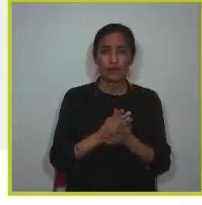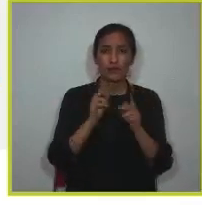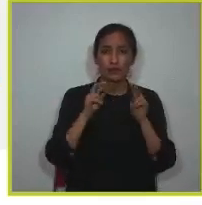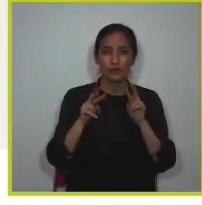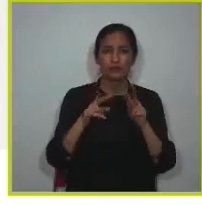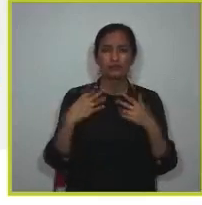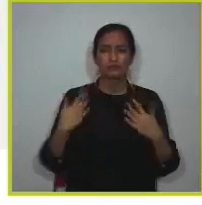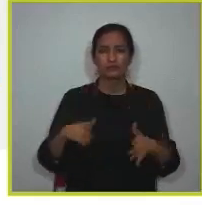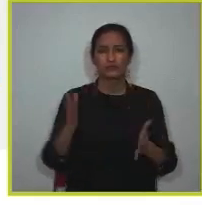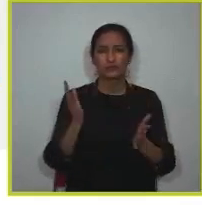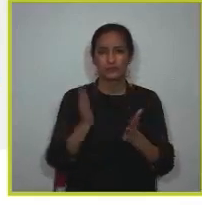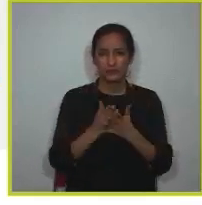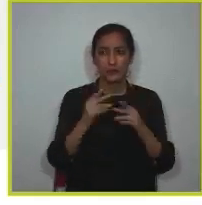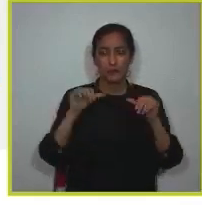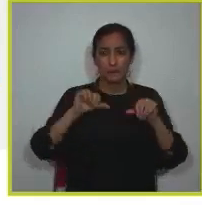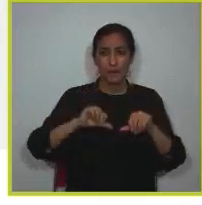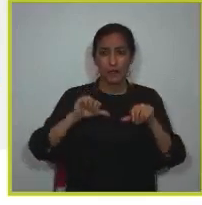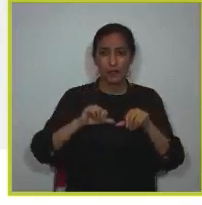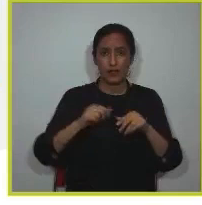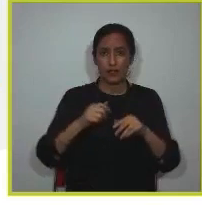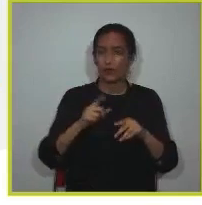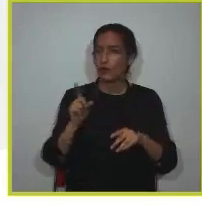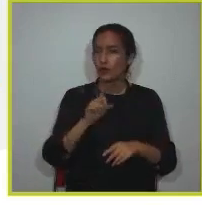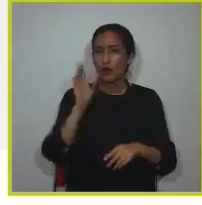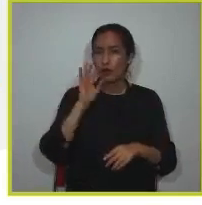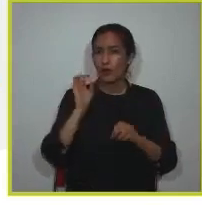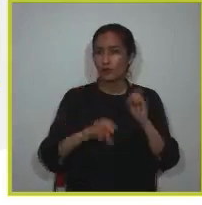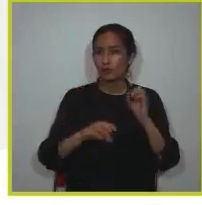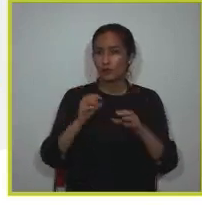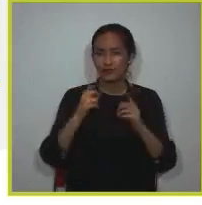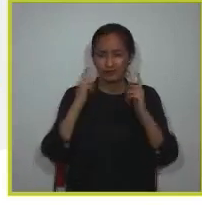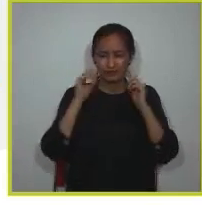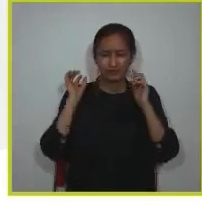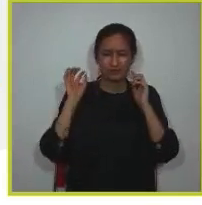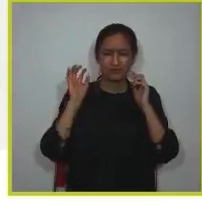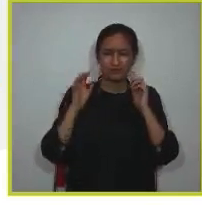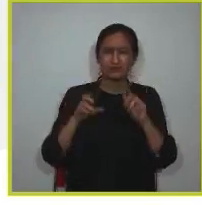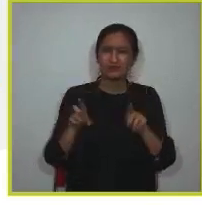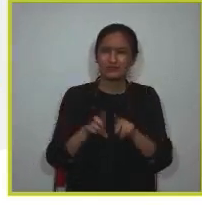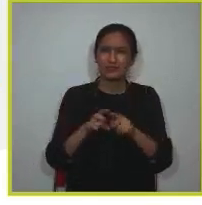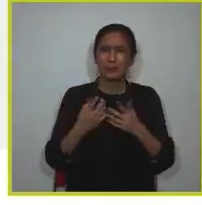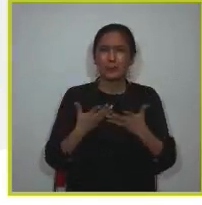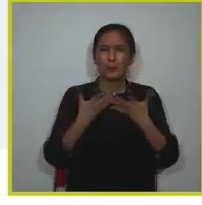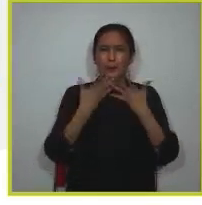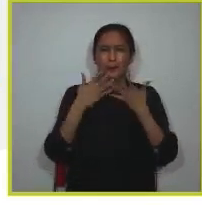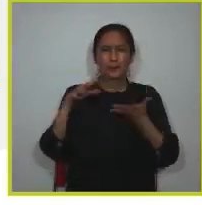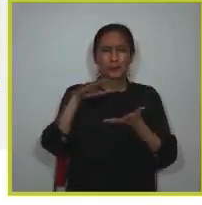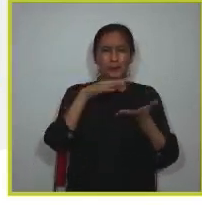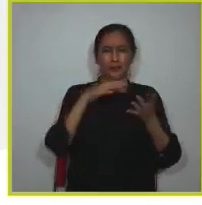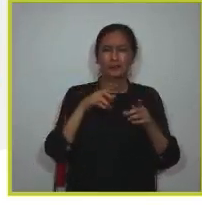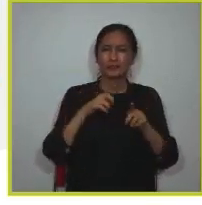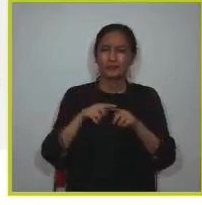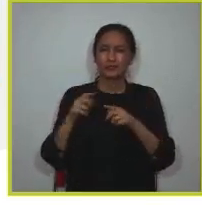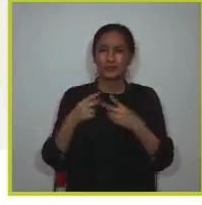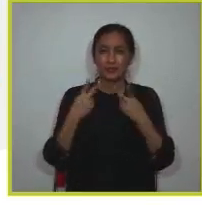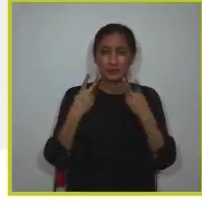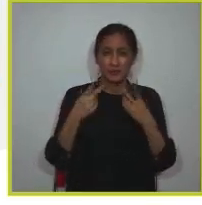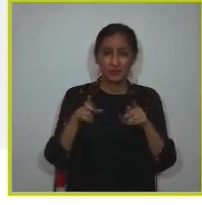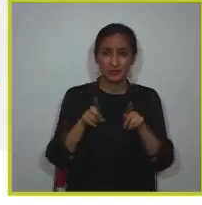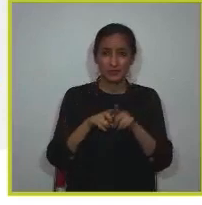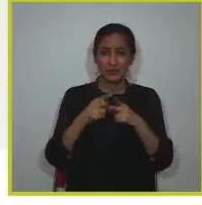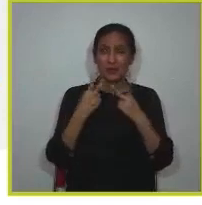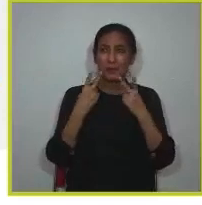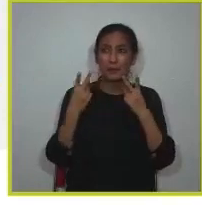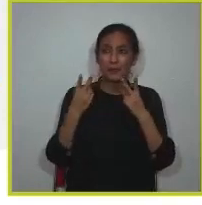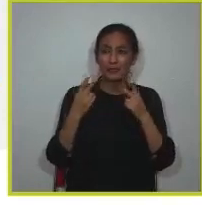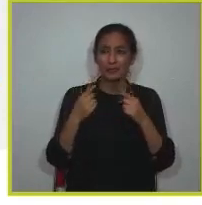hecho infractor que en realidad es no recoger la basura ruidos este humos etcétera ellos puedan tener Claridad